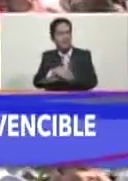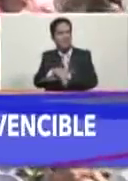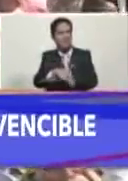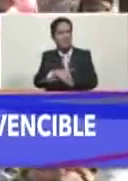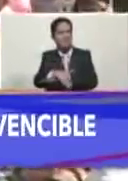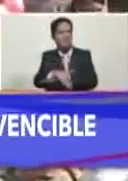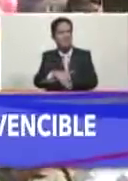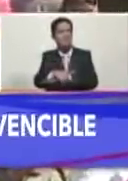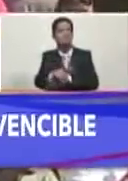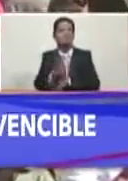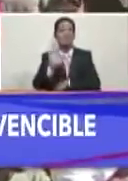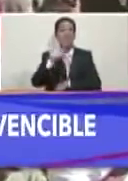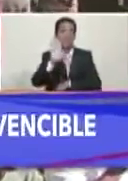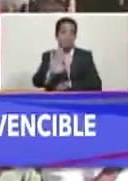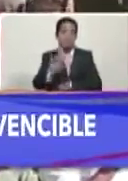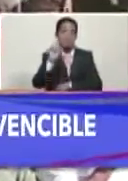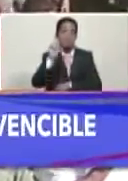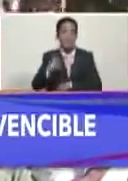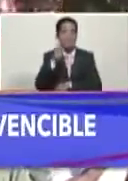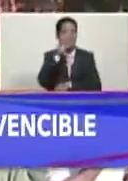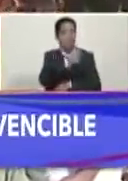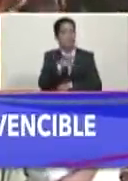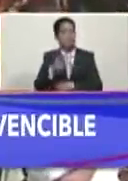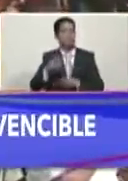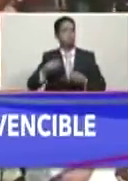Así debe ser la juventud, alegre,